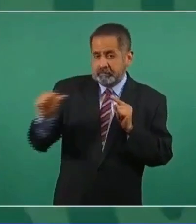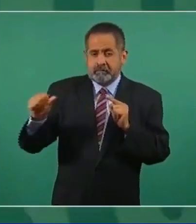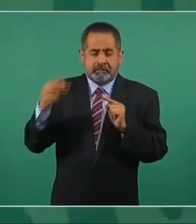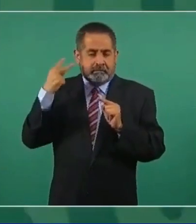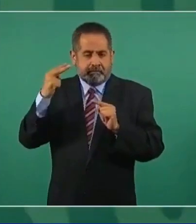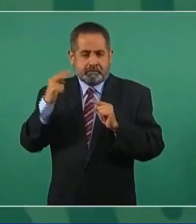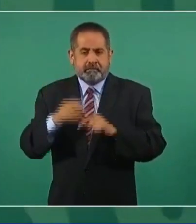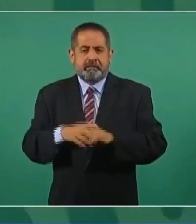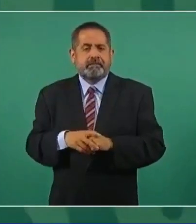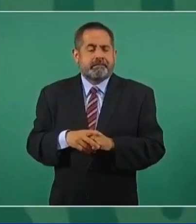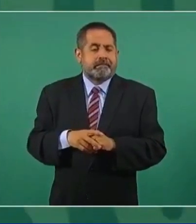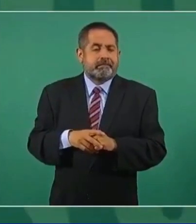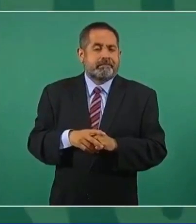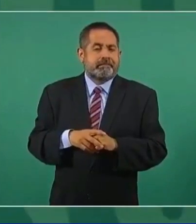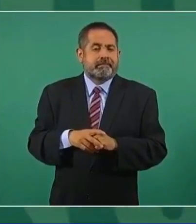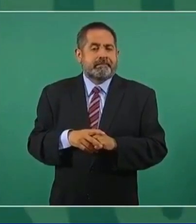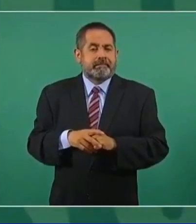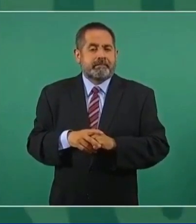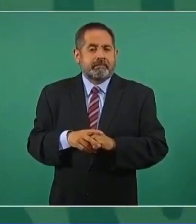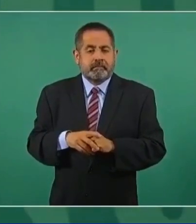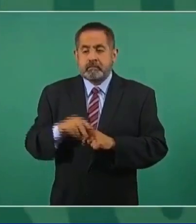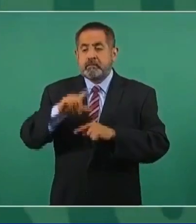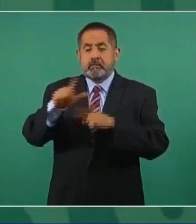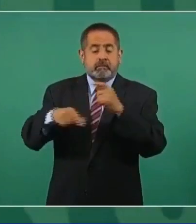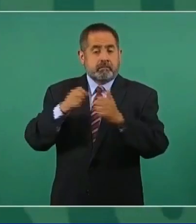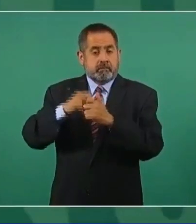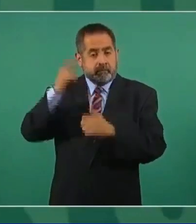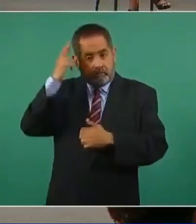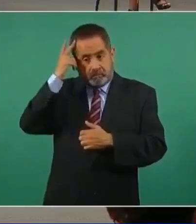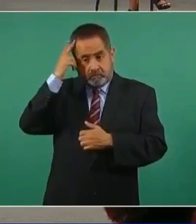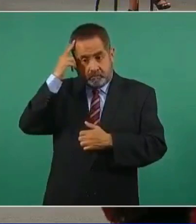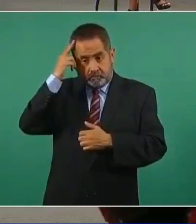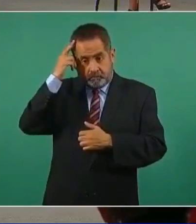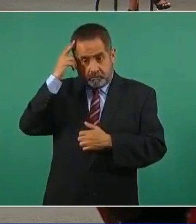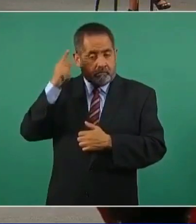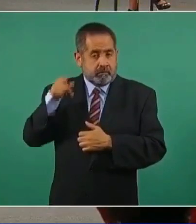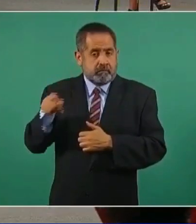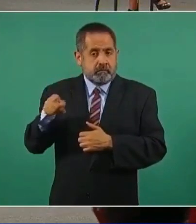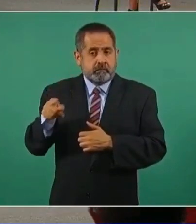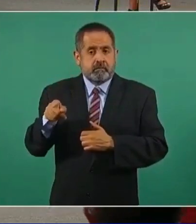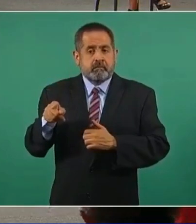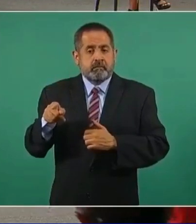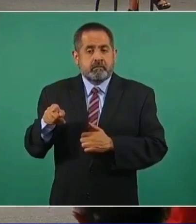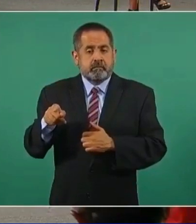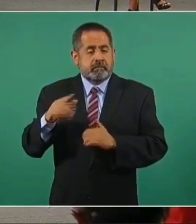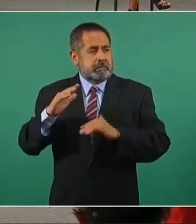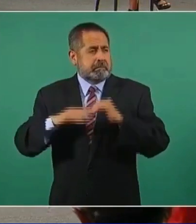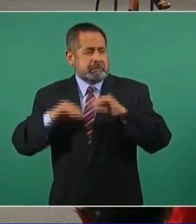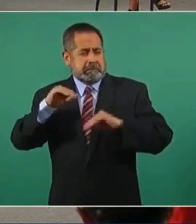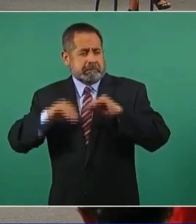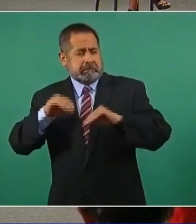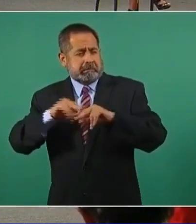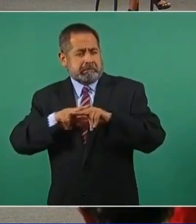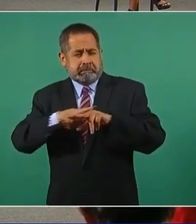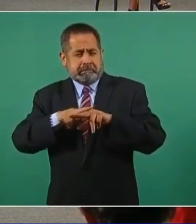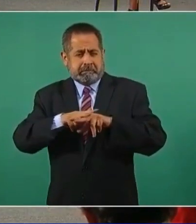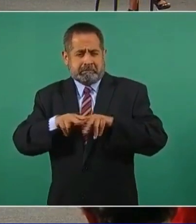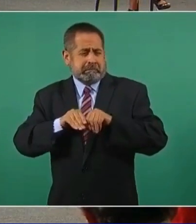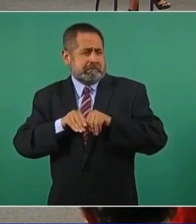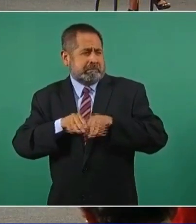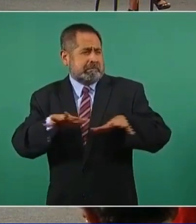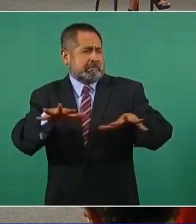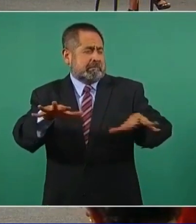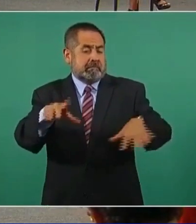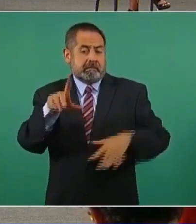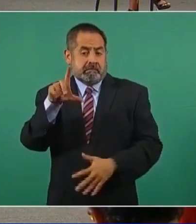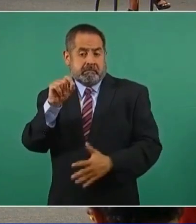Y luego, con Porfirio Díaz, pues se construyeron más de 20,000